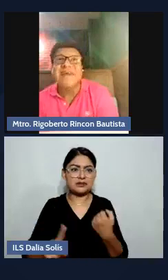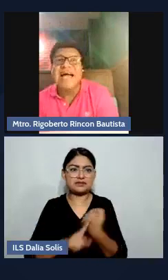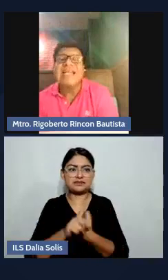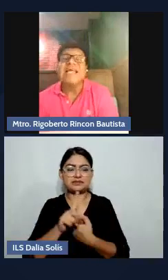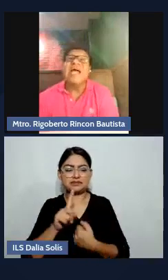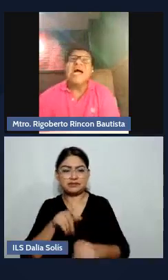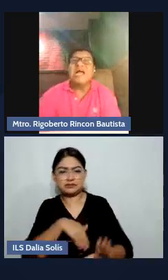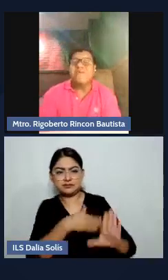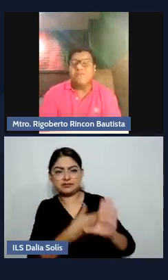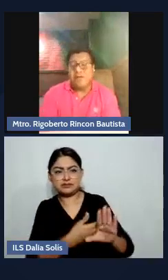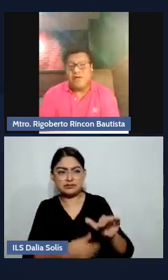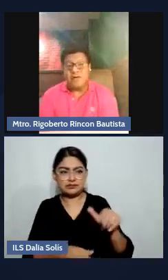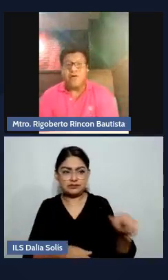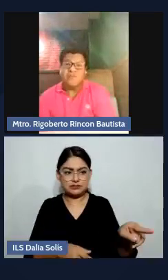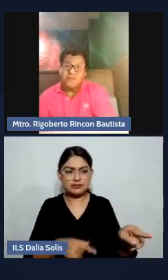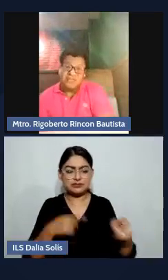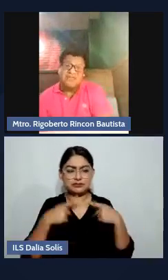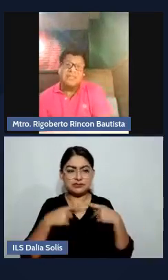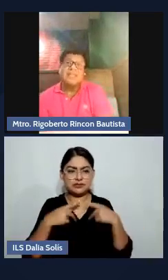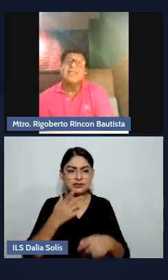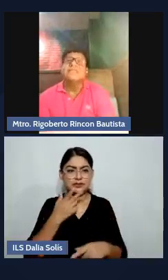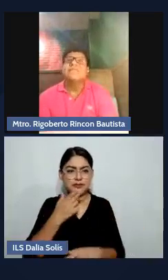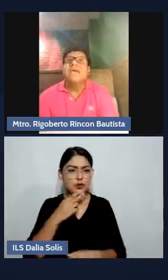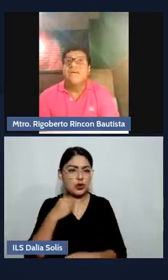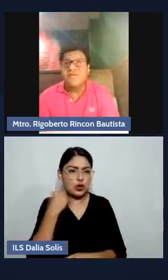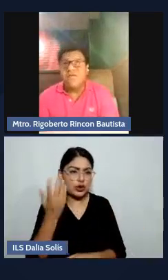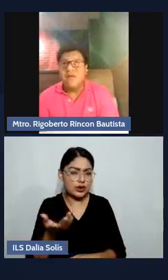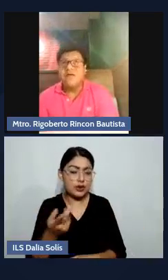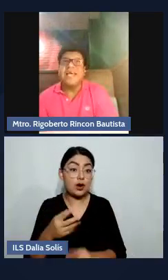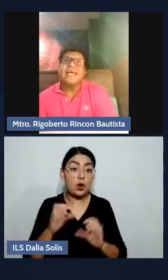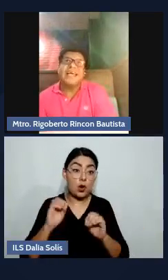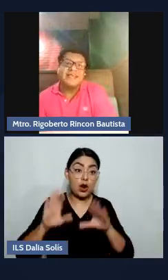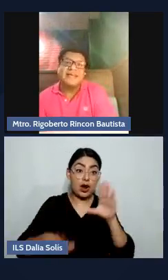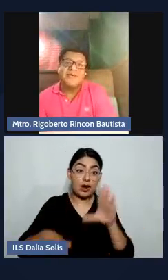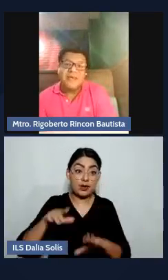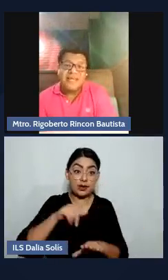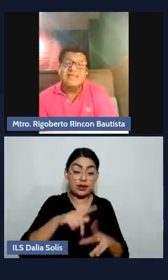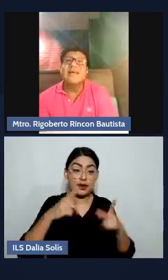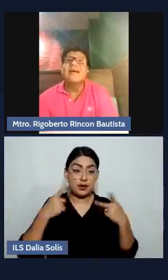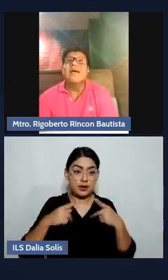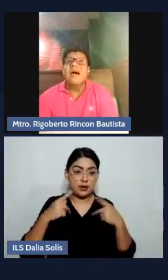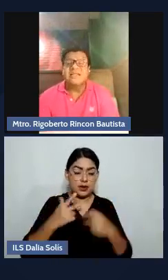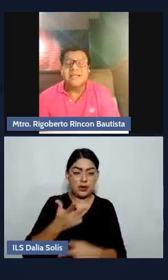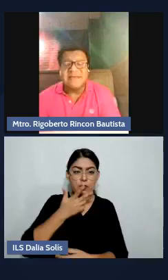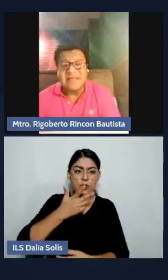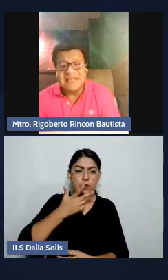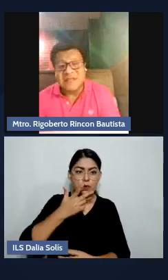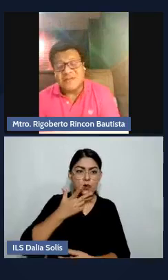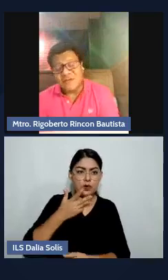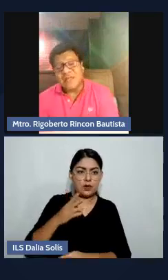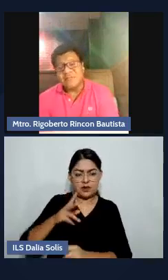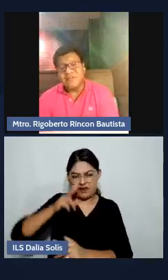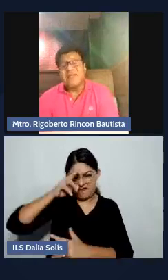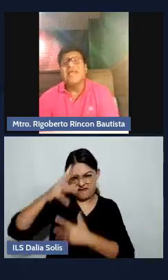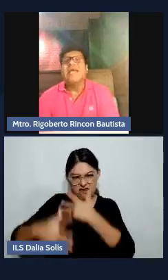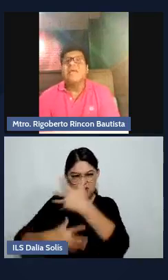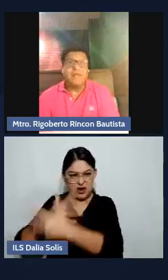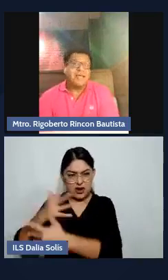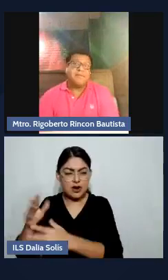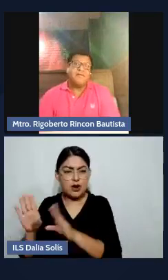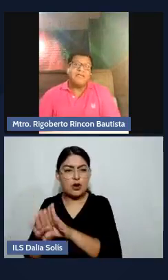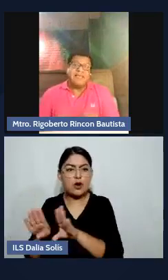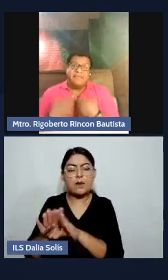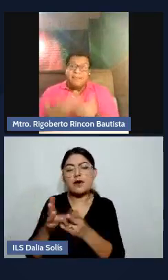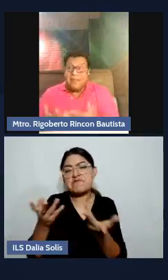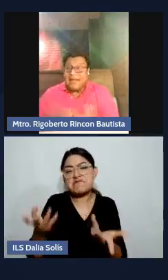al fumador, o muchas veces el fumador ejerce violencia a través de la estructura de poder, por ejemplo, que sea